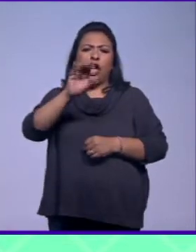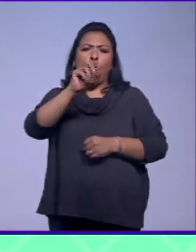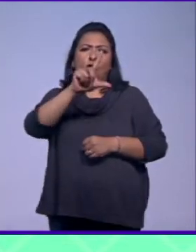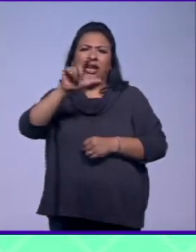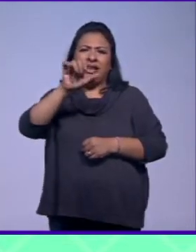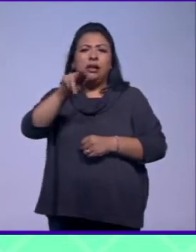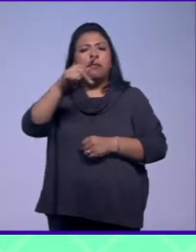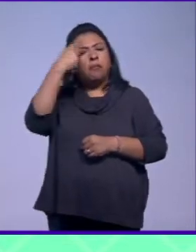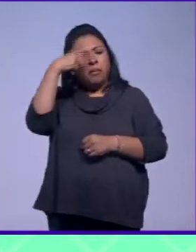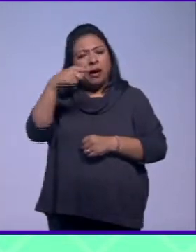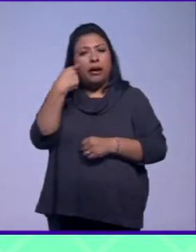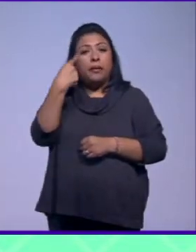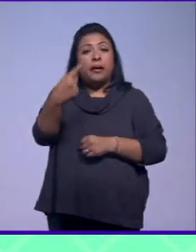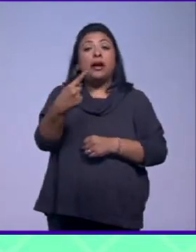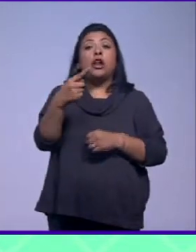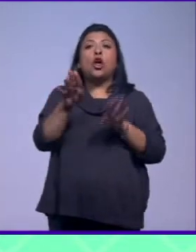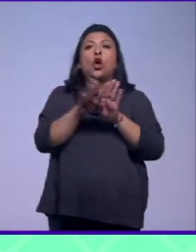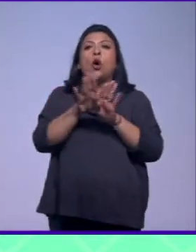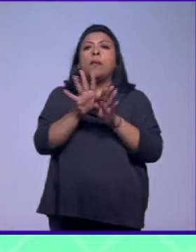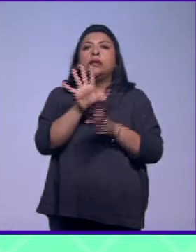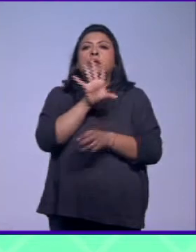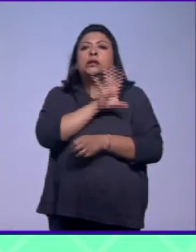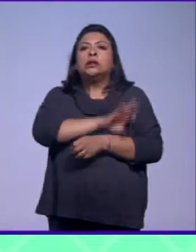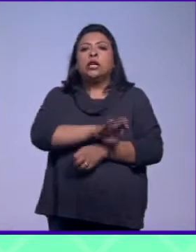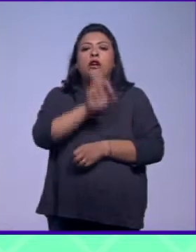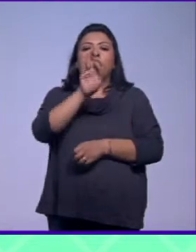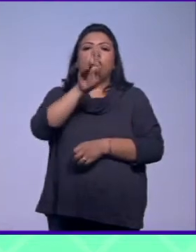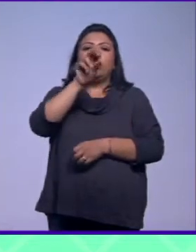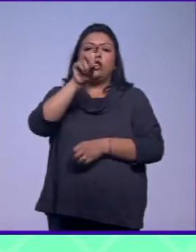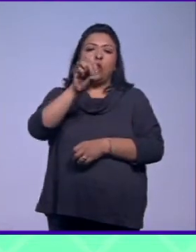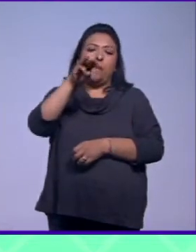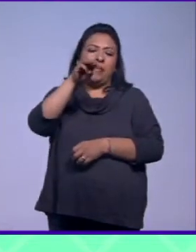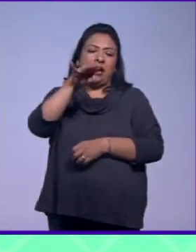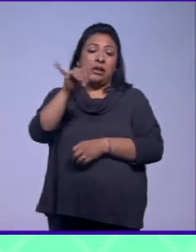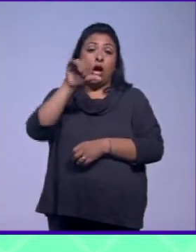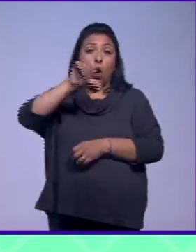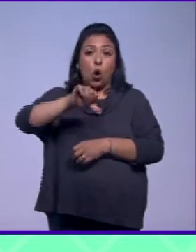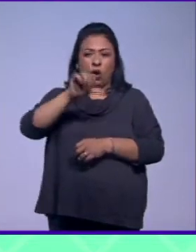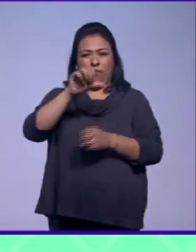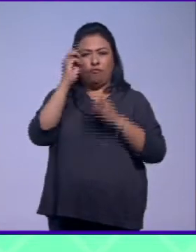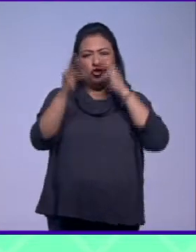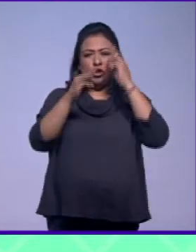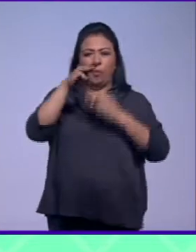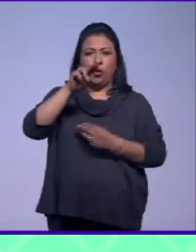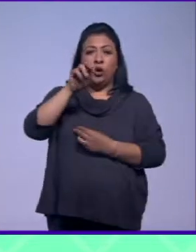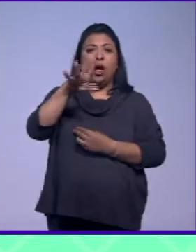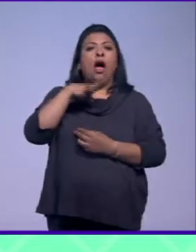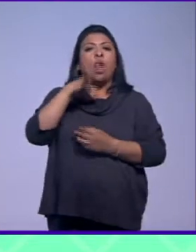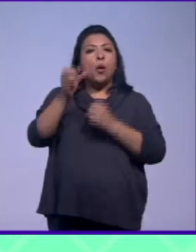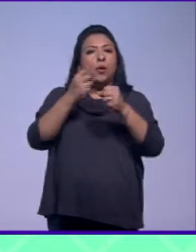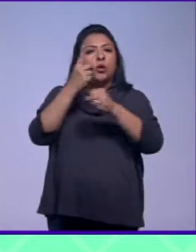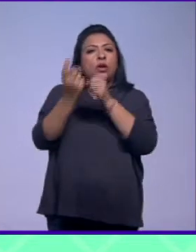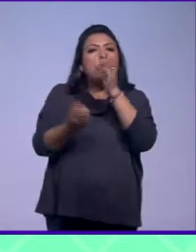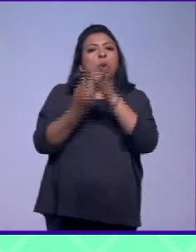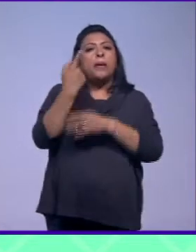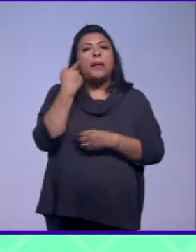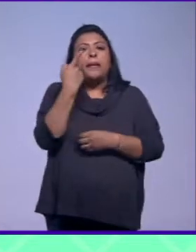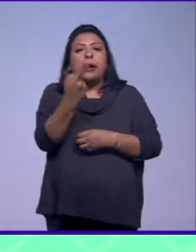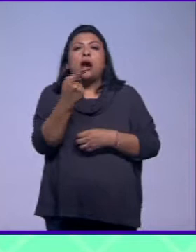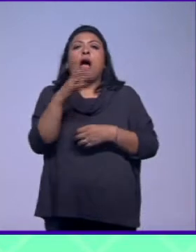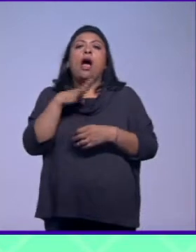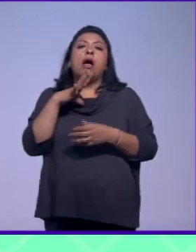frente a la denominada freedom and ia hoy el munal nos presenta una nueva oportunidad de revalorar a aquella